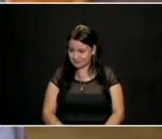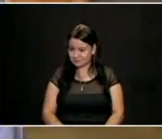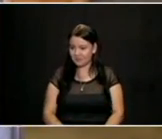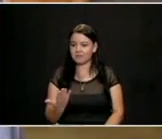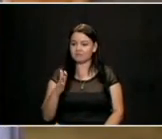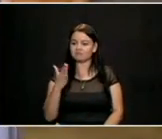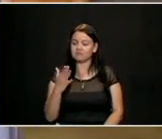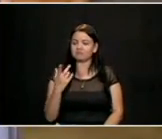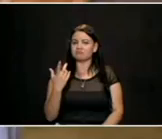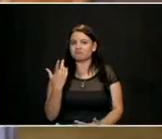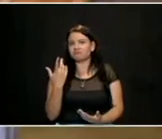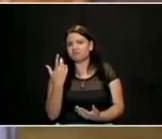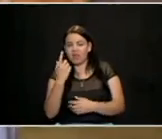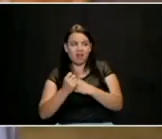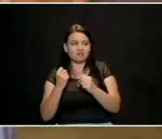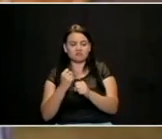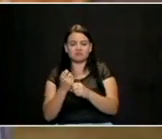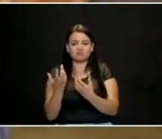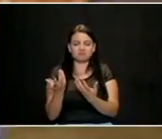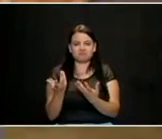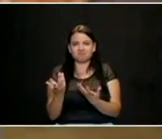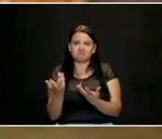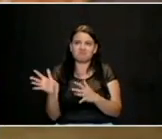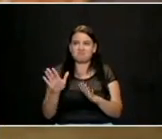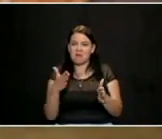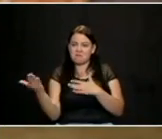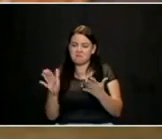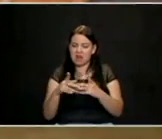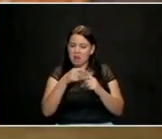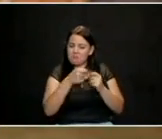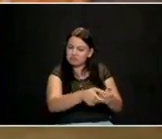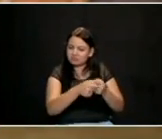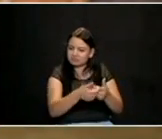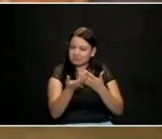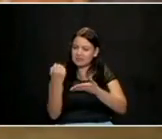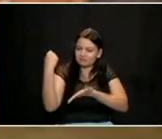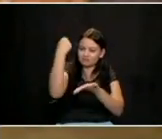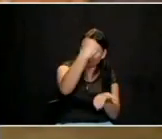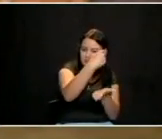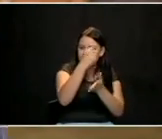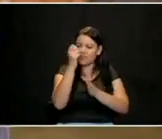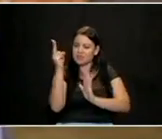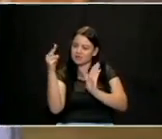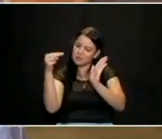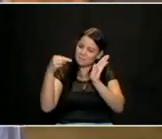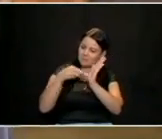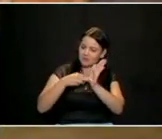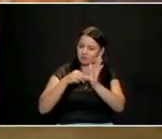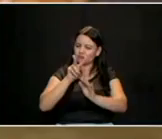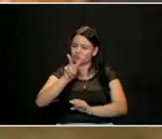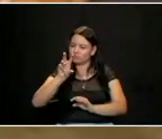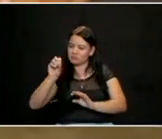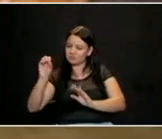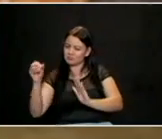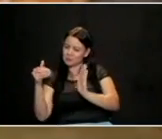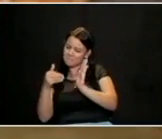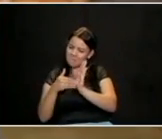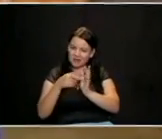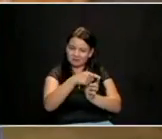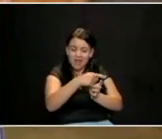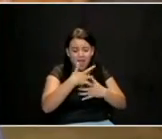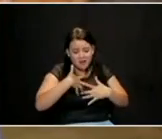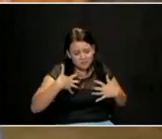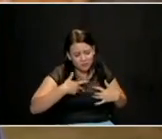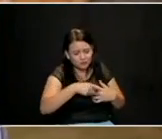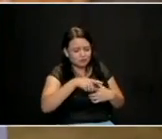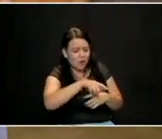al año nos estamos invirtiendo en recursos públicos alrededor de 2.200.000 pesos por cada uno de los animales que